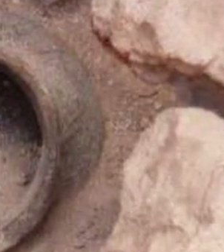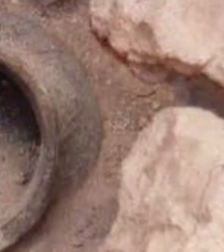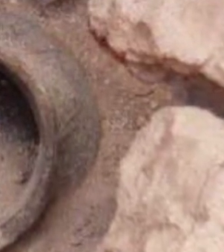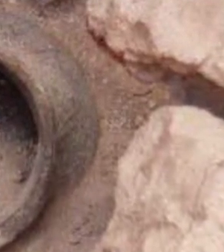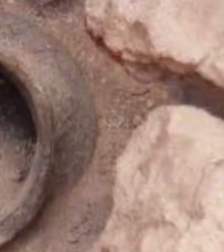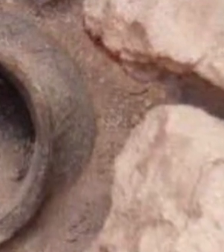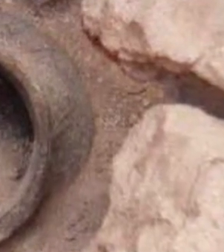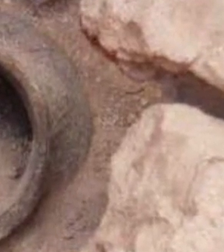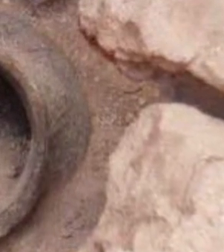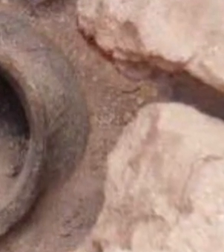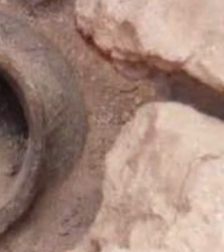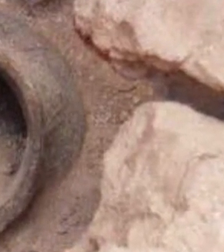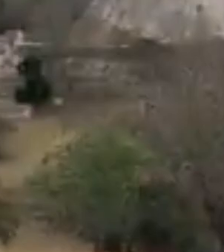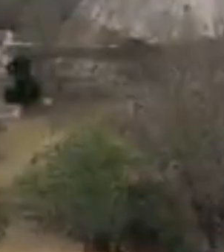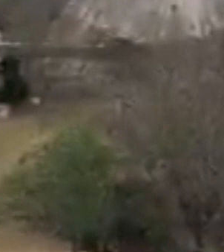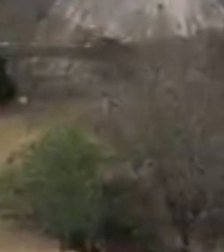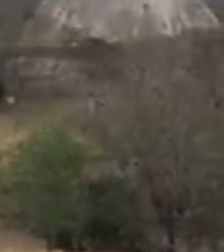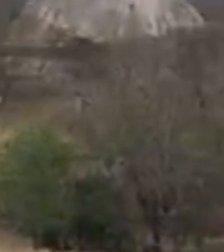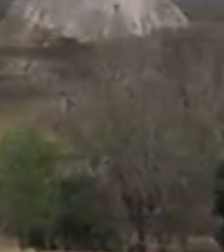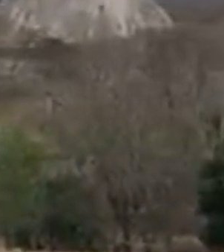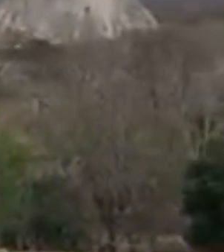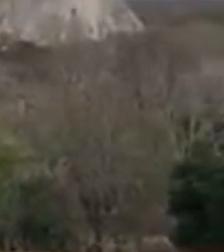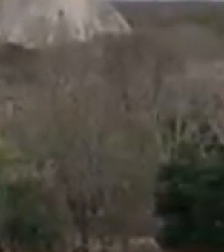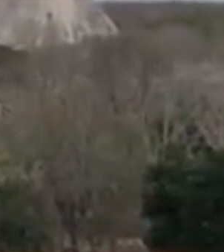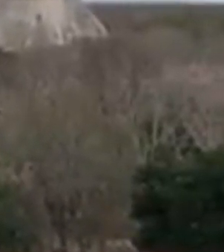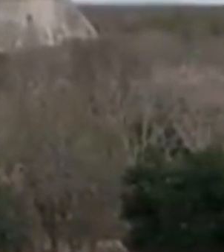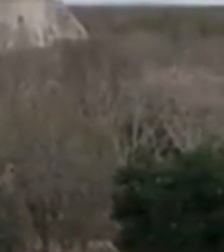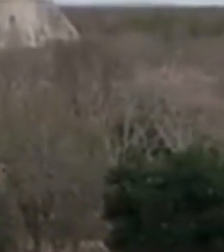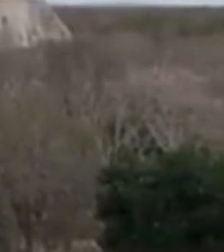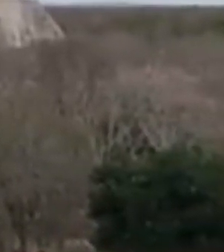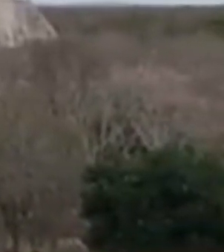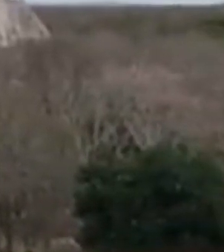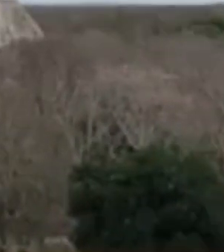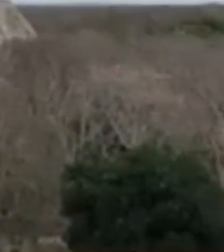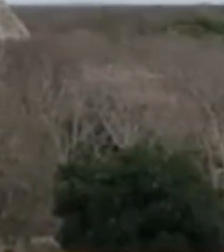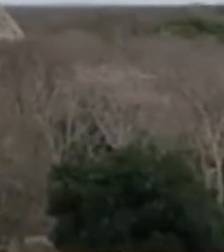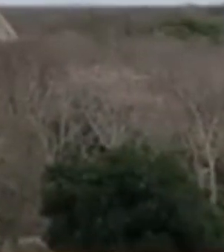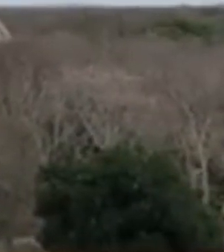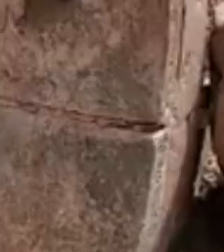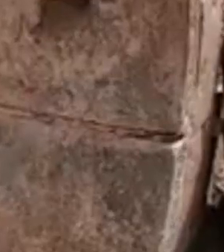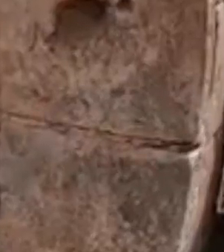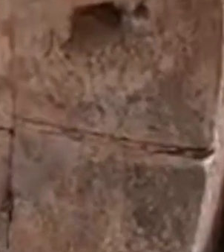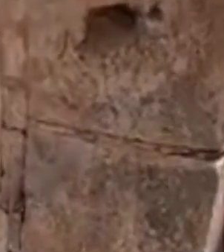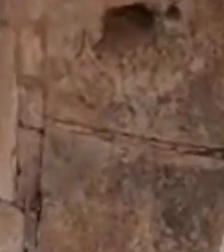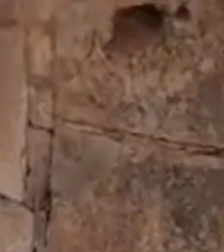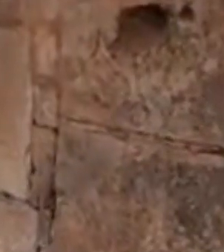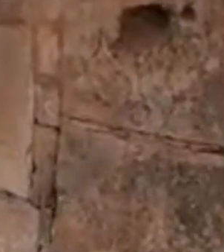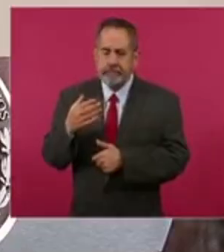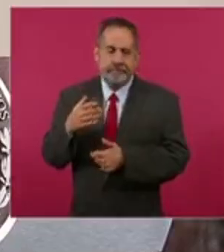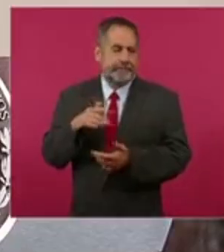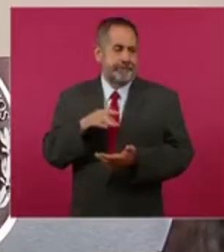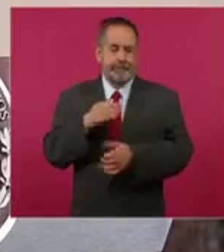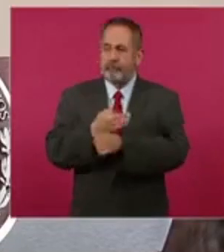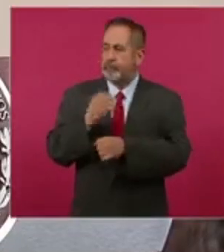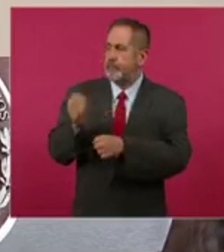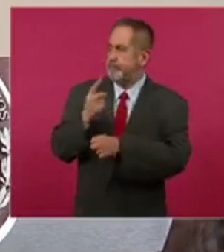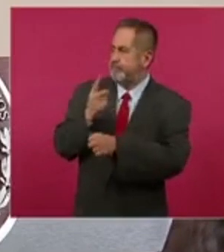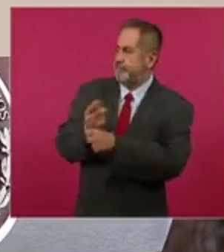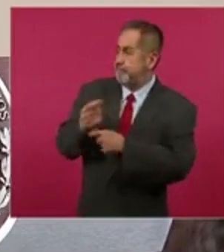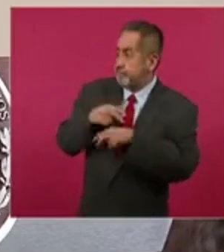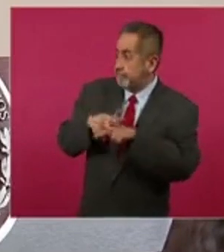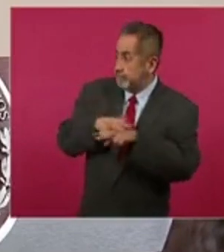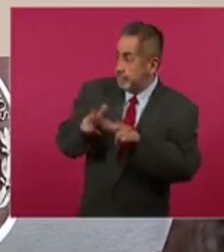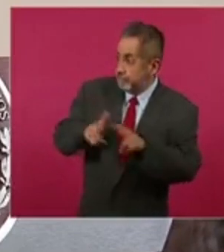diosa y al dios de la abundancia representados en dichos monumentos Dual el director general del Instituto Nacional de